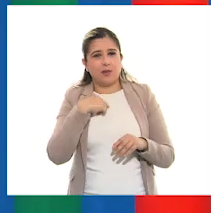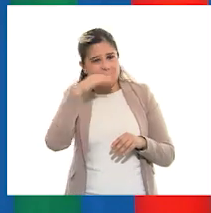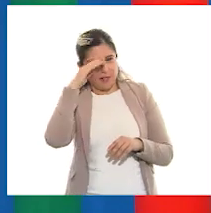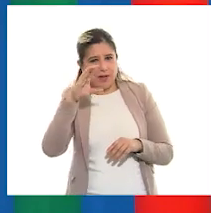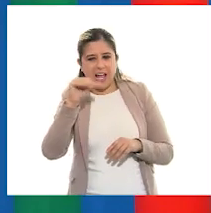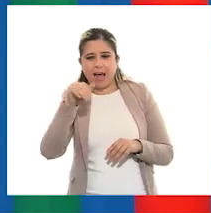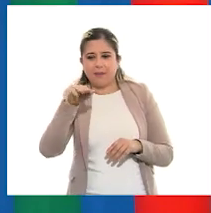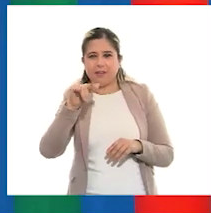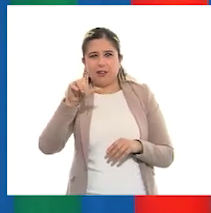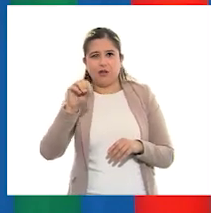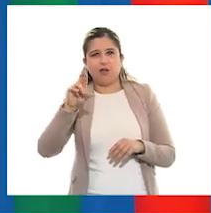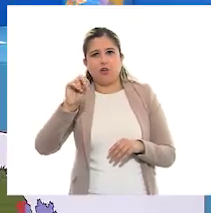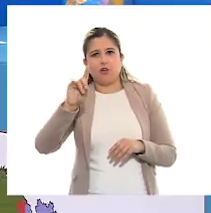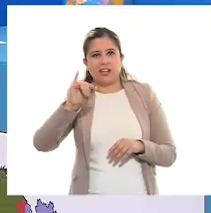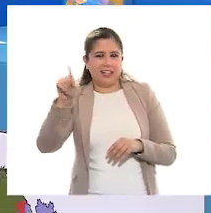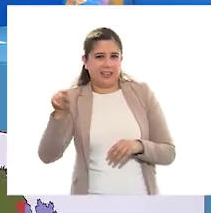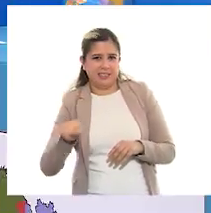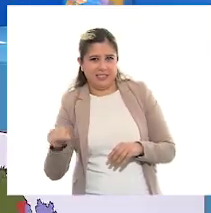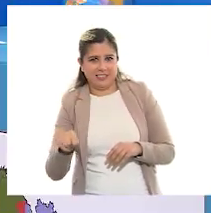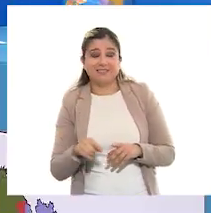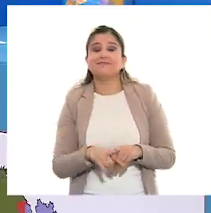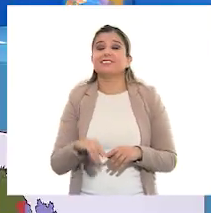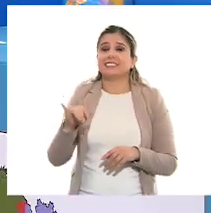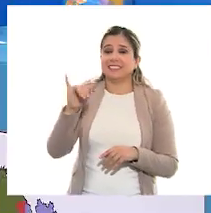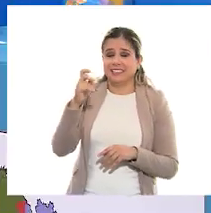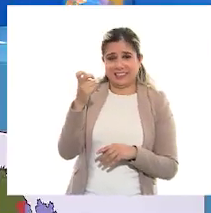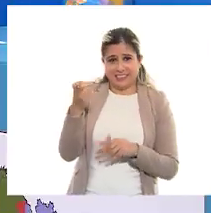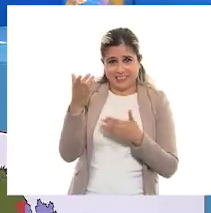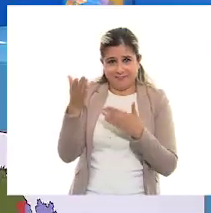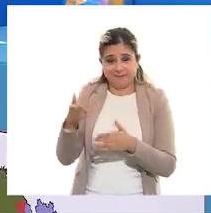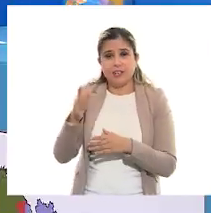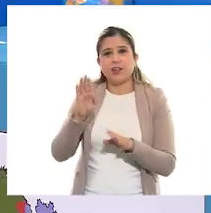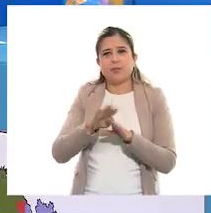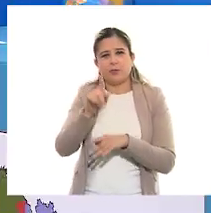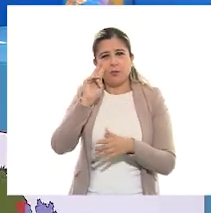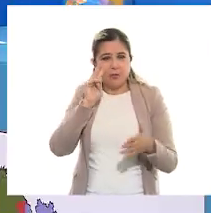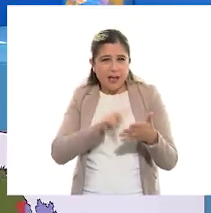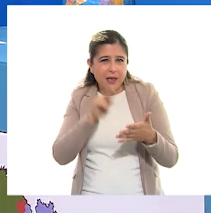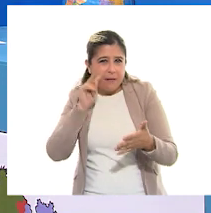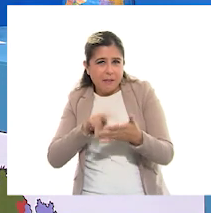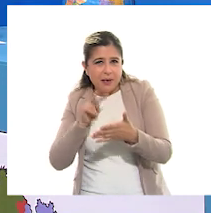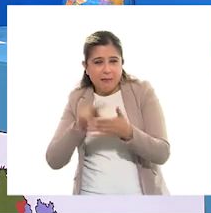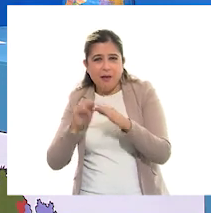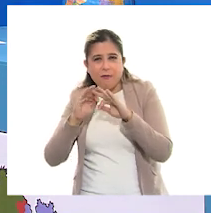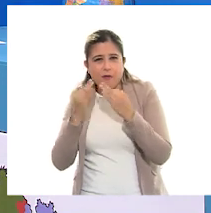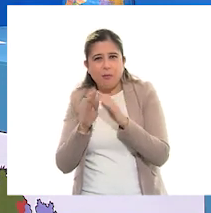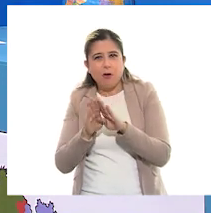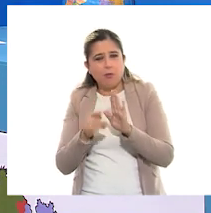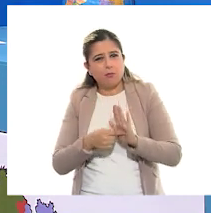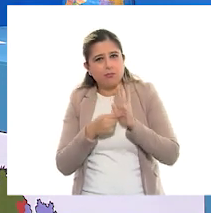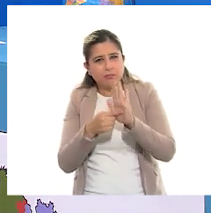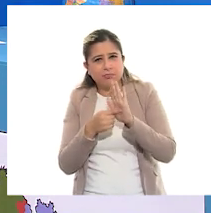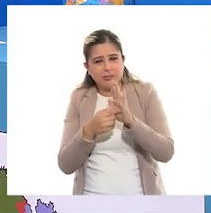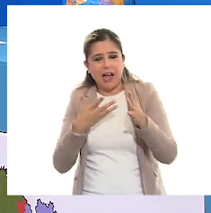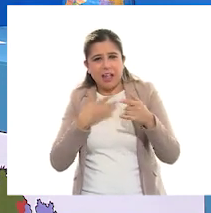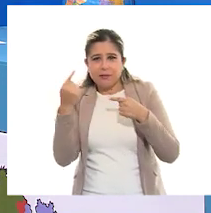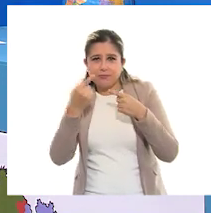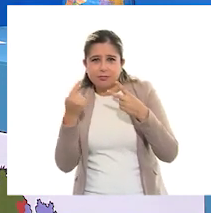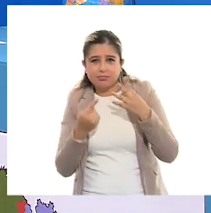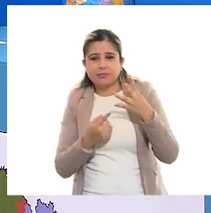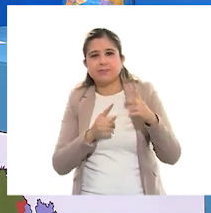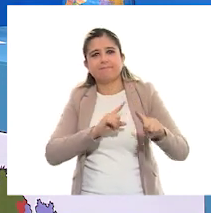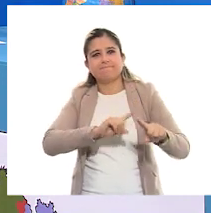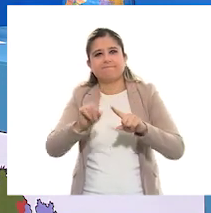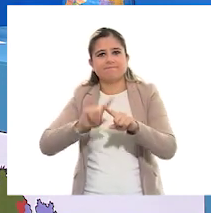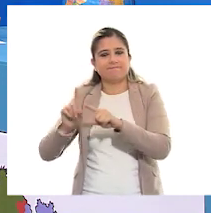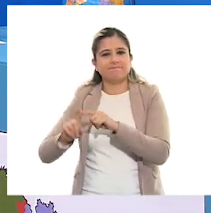Camilo Rodríguez. Sí, es él. Como lo iremos viendo, la forma en que se presentan estos elementos es variable